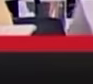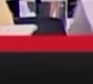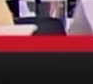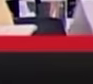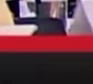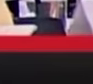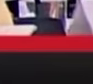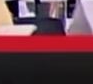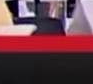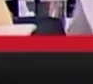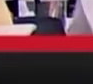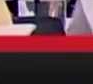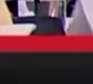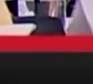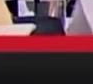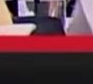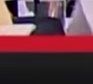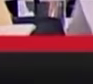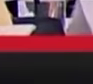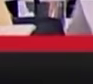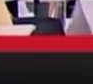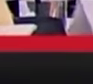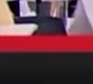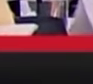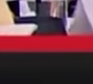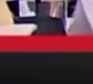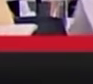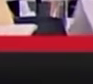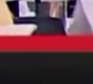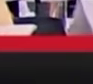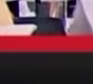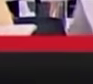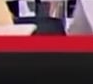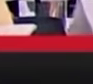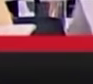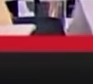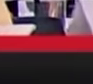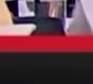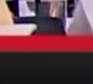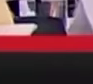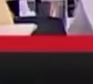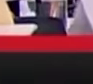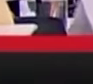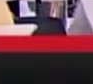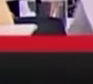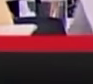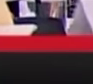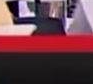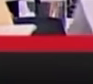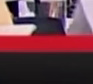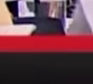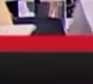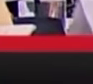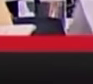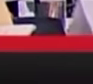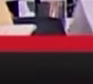de con mantener la inversión pública que uno realiza, se comprende dentro de la regla del gasto fiscal.